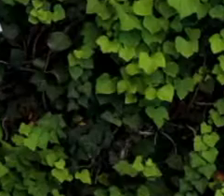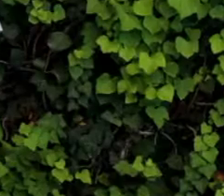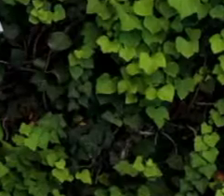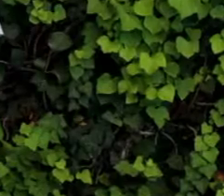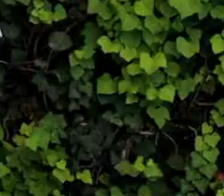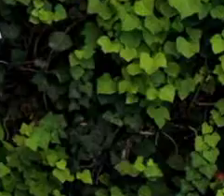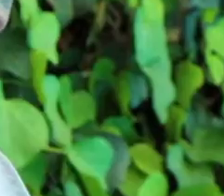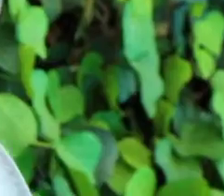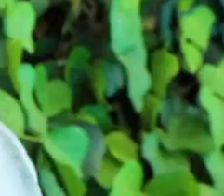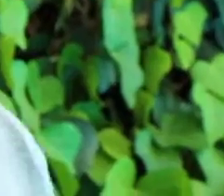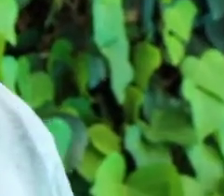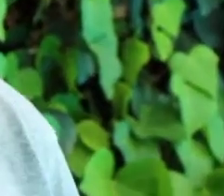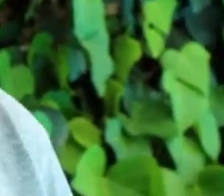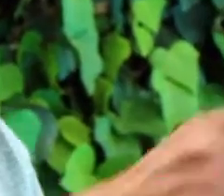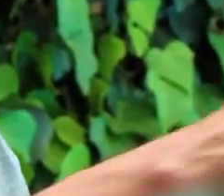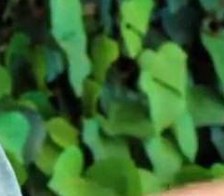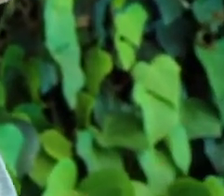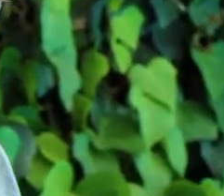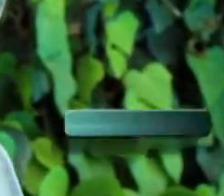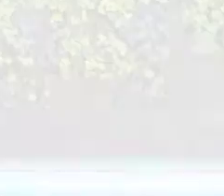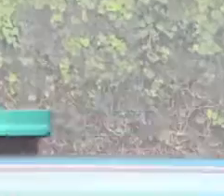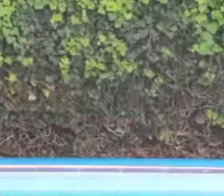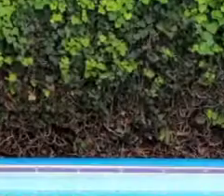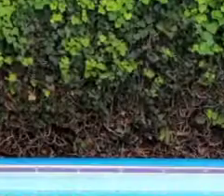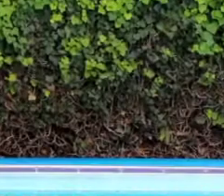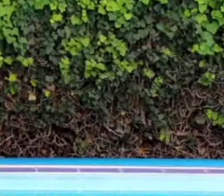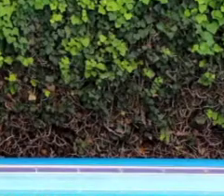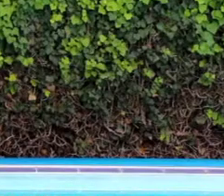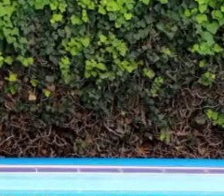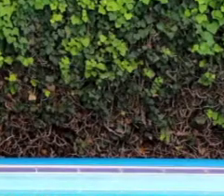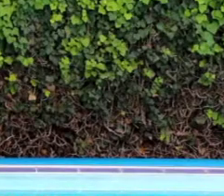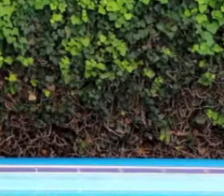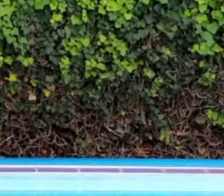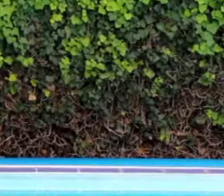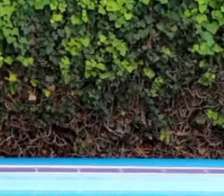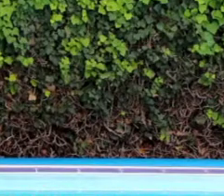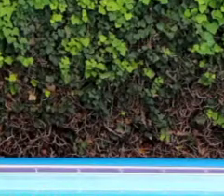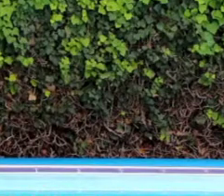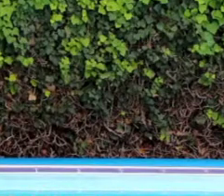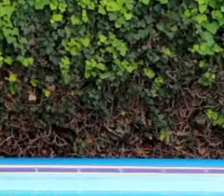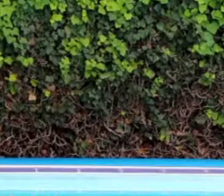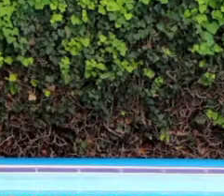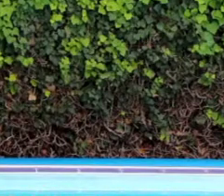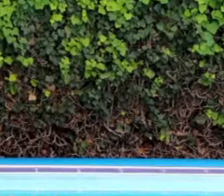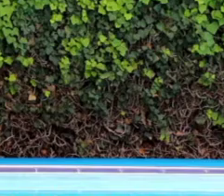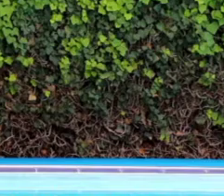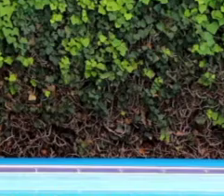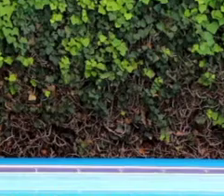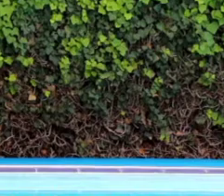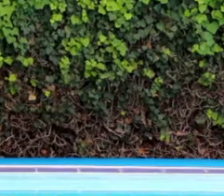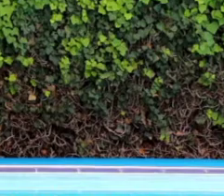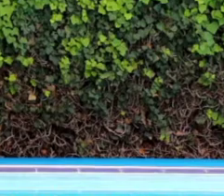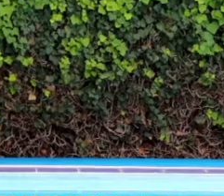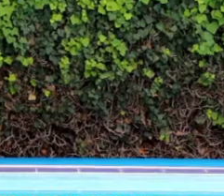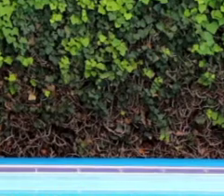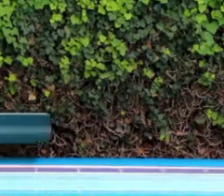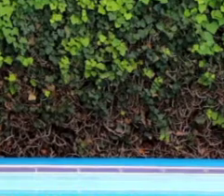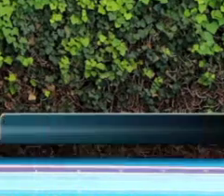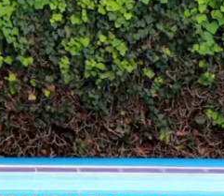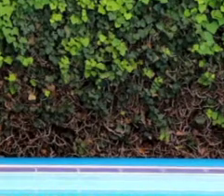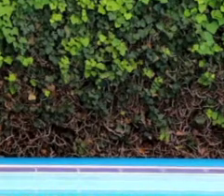Recuerda, entre clase y clase, activa tu cuerpo. Vamos a trabajar un ejercicio de coordinación que se llama caperuza. Vamos a levantar